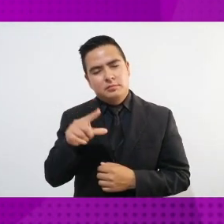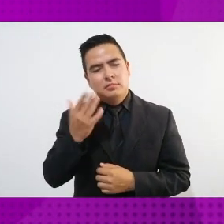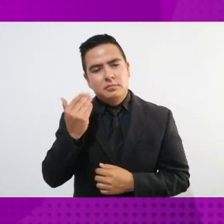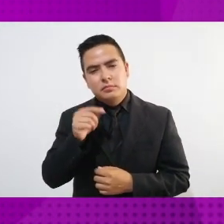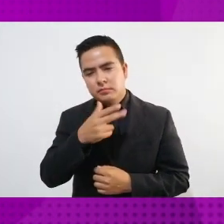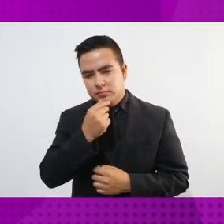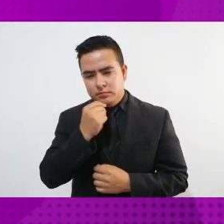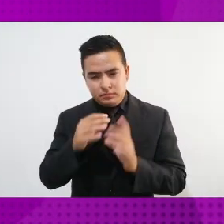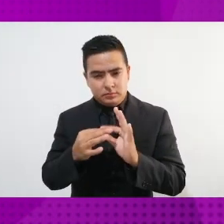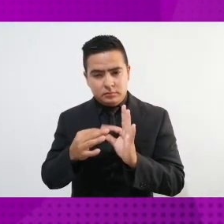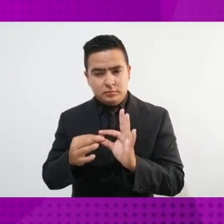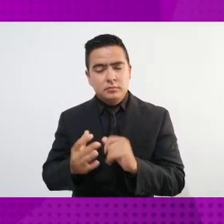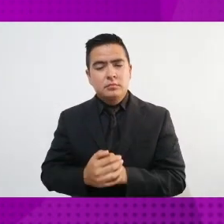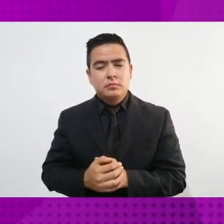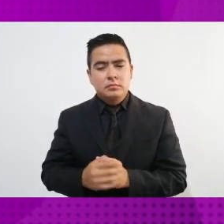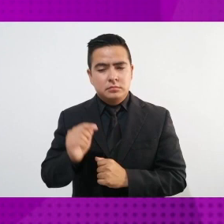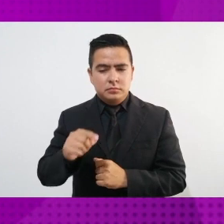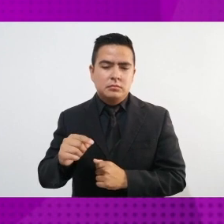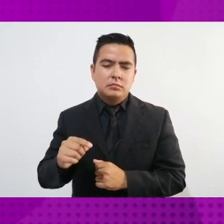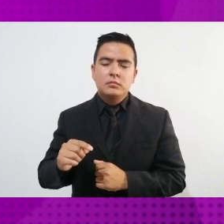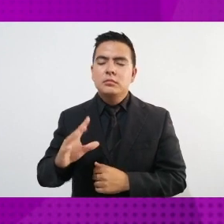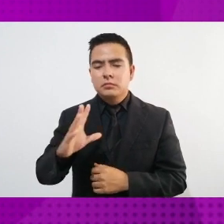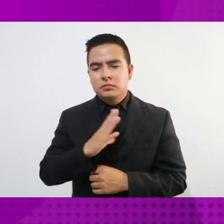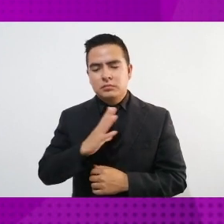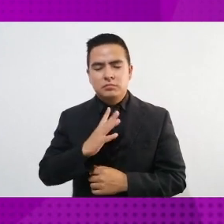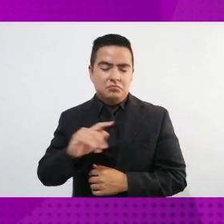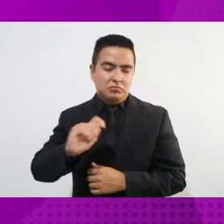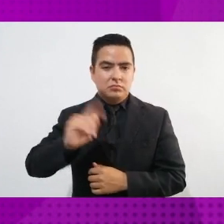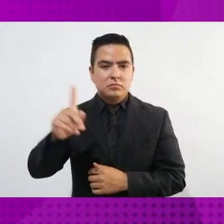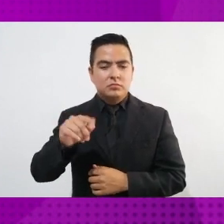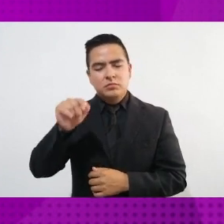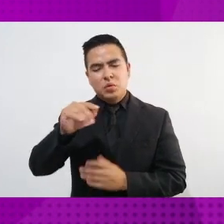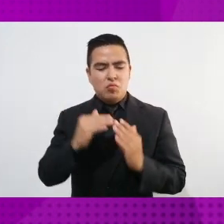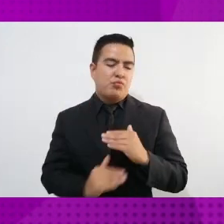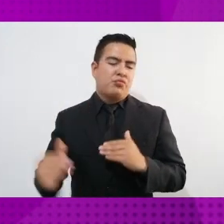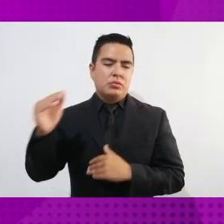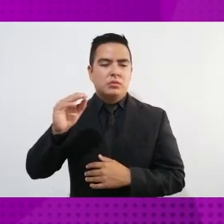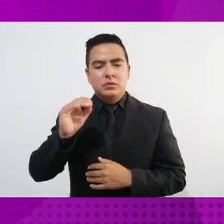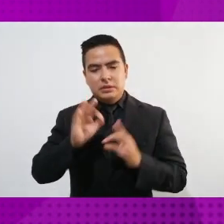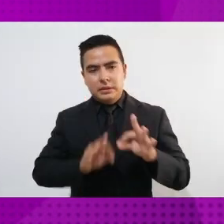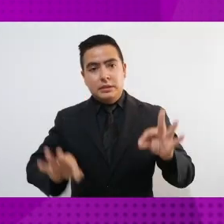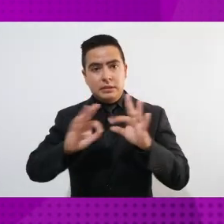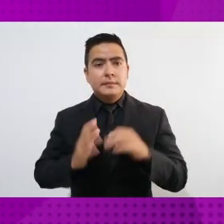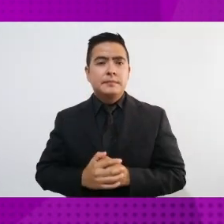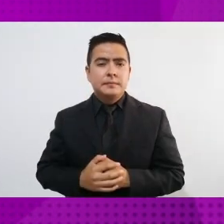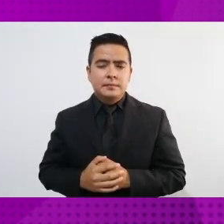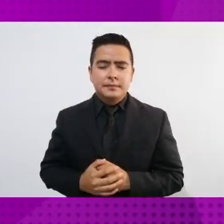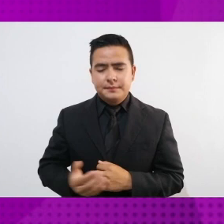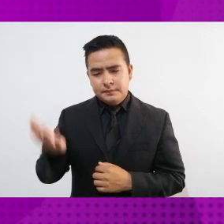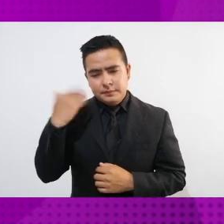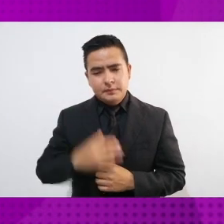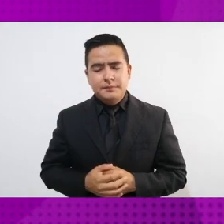siglo XX, que ha construido distintas teorías, muchas de ellas a principios del siglo